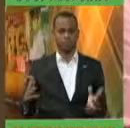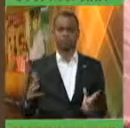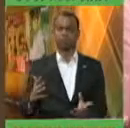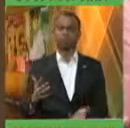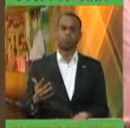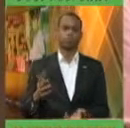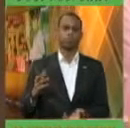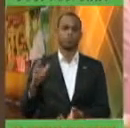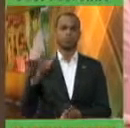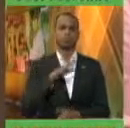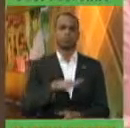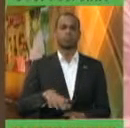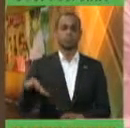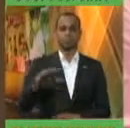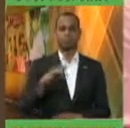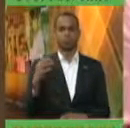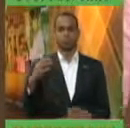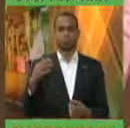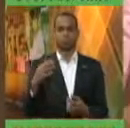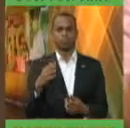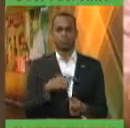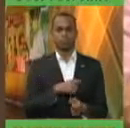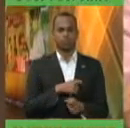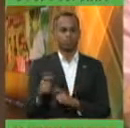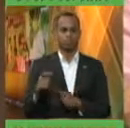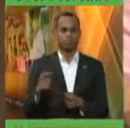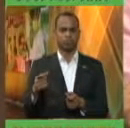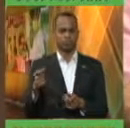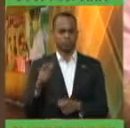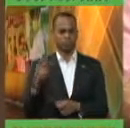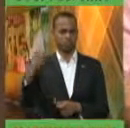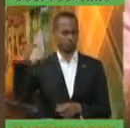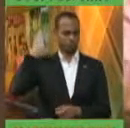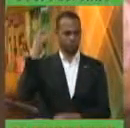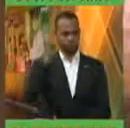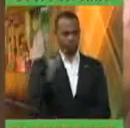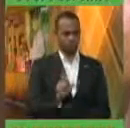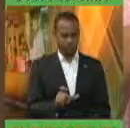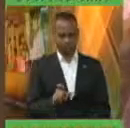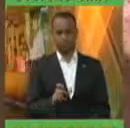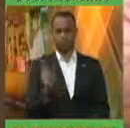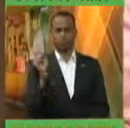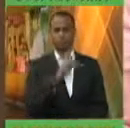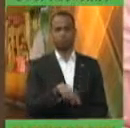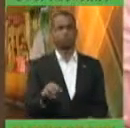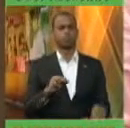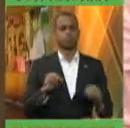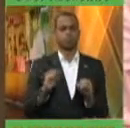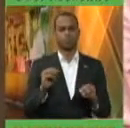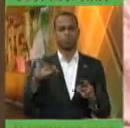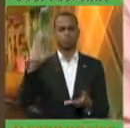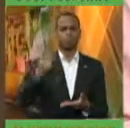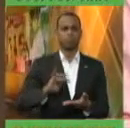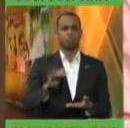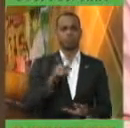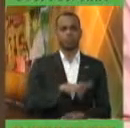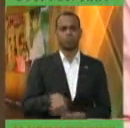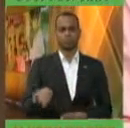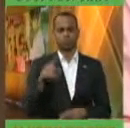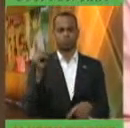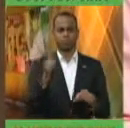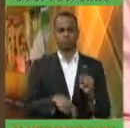personas que tienen incidencia en sus piernas personas que tienen en movilidad reducida que no pueden yo